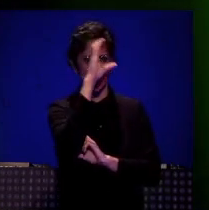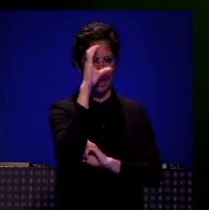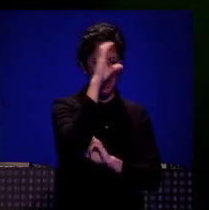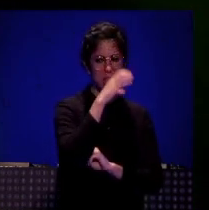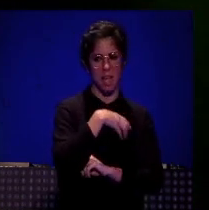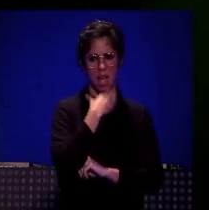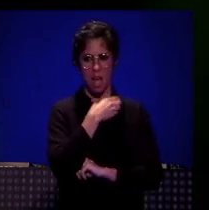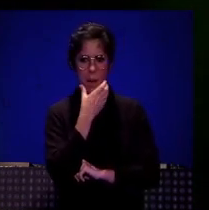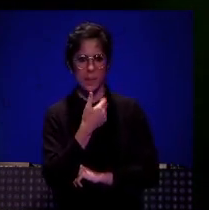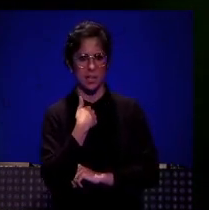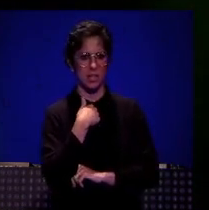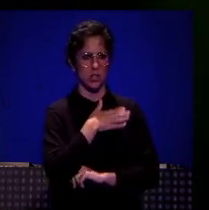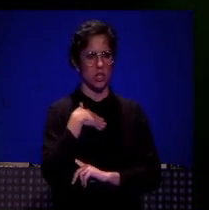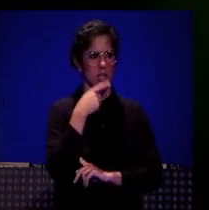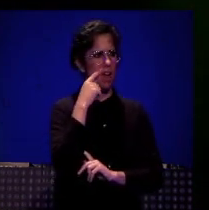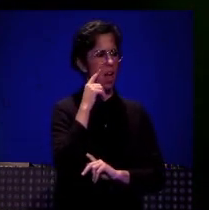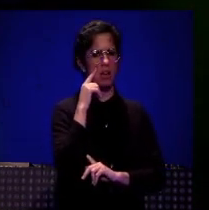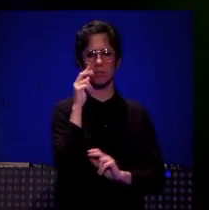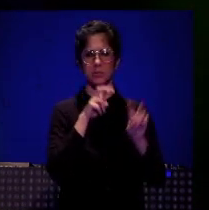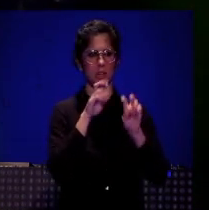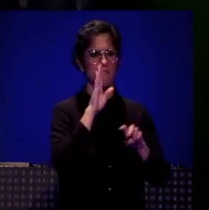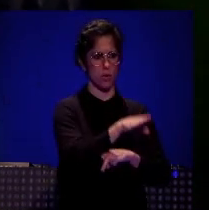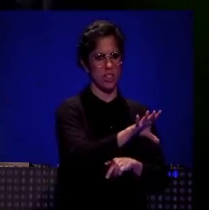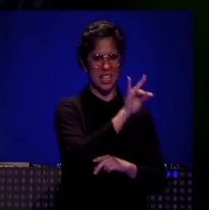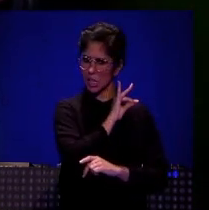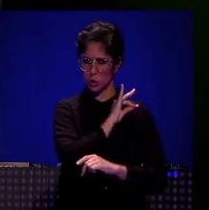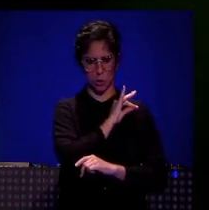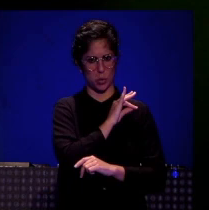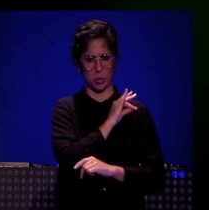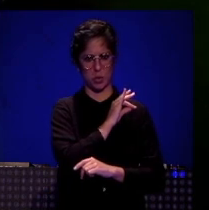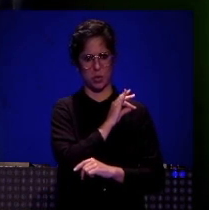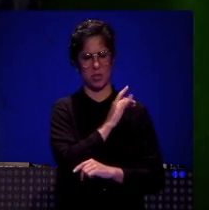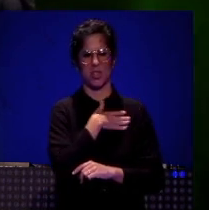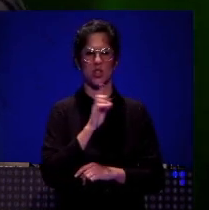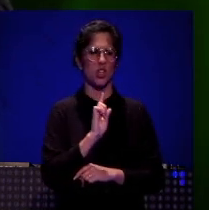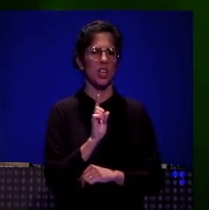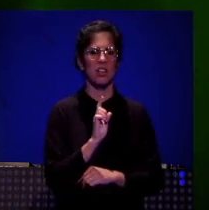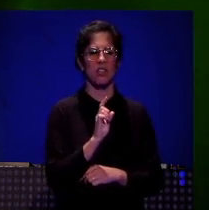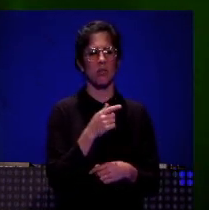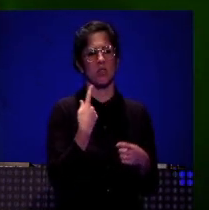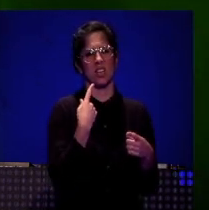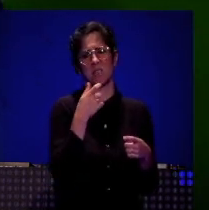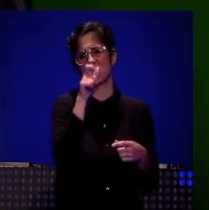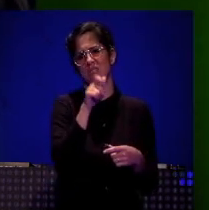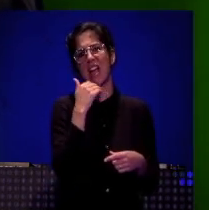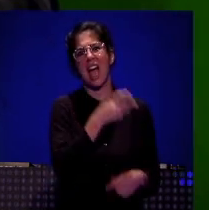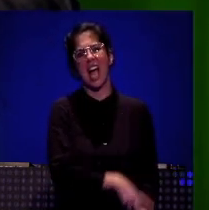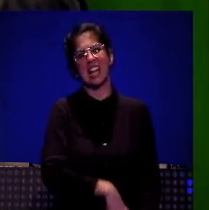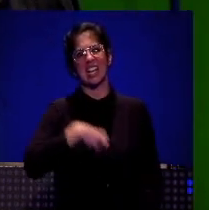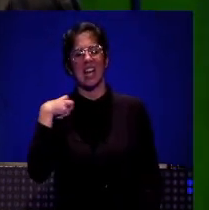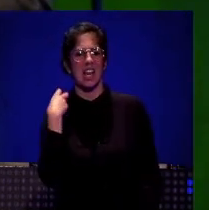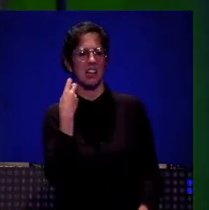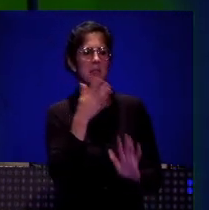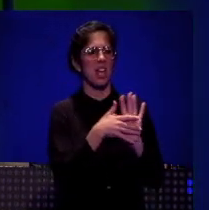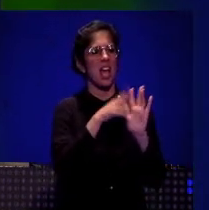pues quiero ella tiro hecho no quiero ir a escuchar una hipoteca generalista que un día me habla de una cosa u otra por lo menos de mi punto de vista